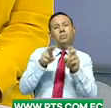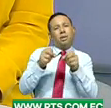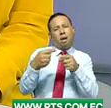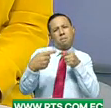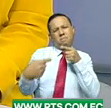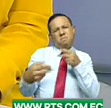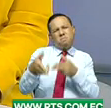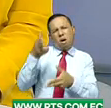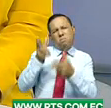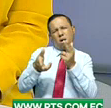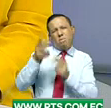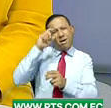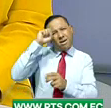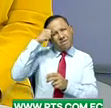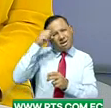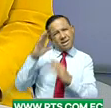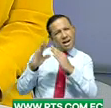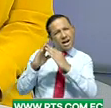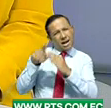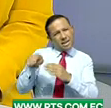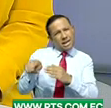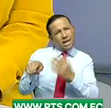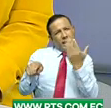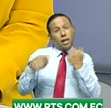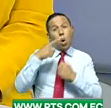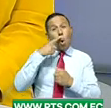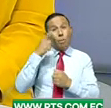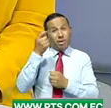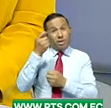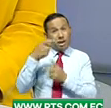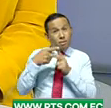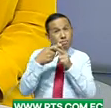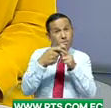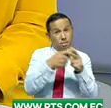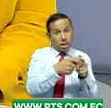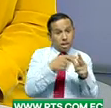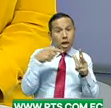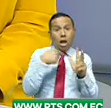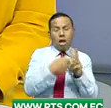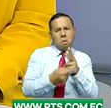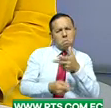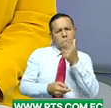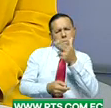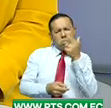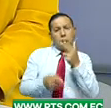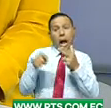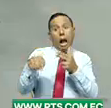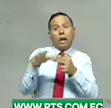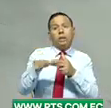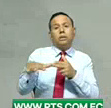de la casa del principal de Big Money en esa localidad y que dejó 6 fallecidos.